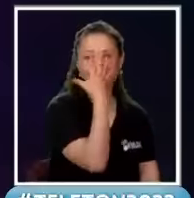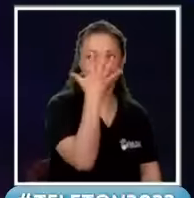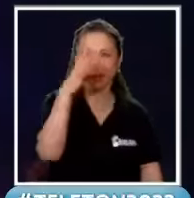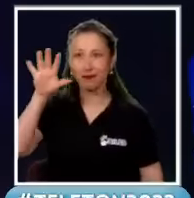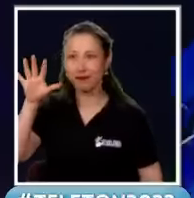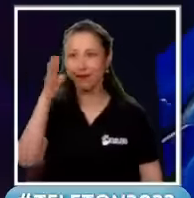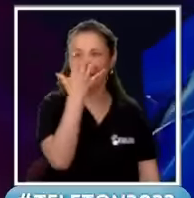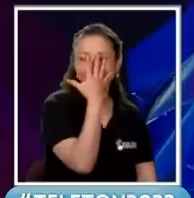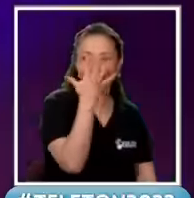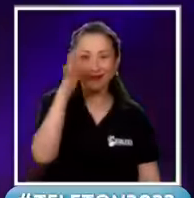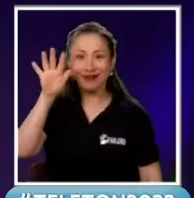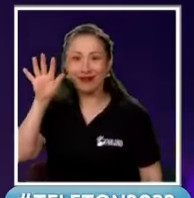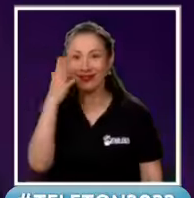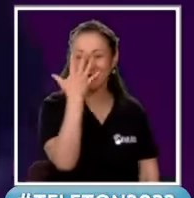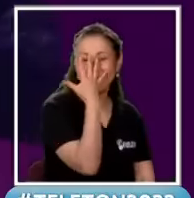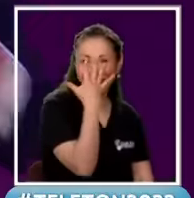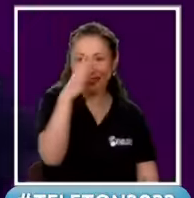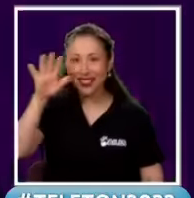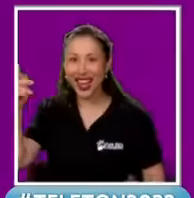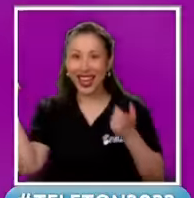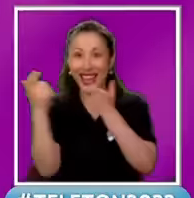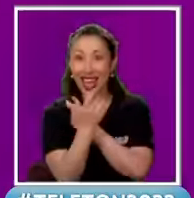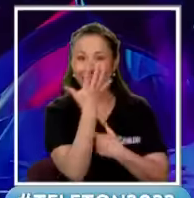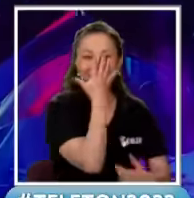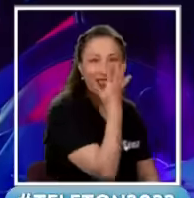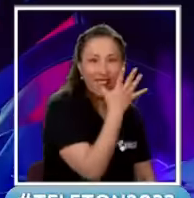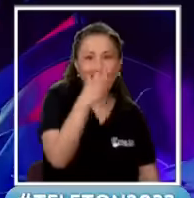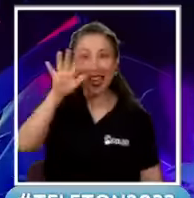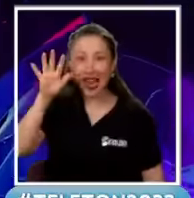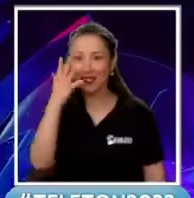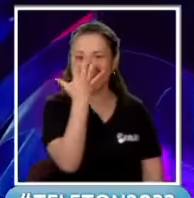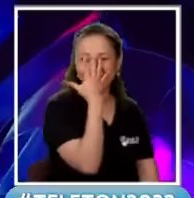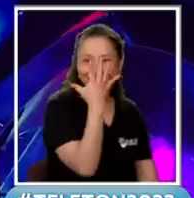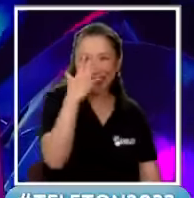Stefan Kramer. Stefan Kramer.